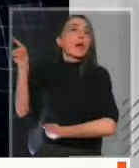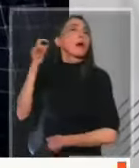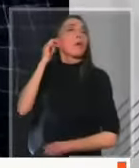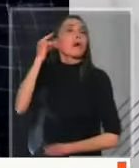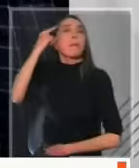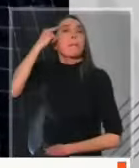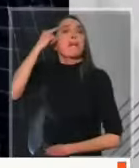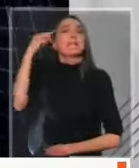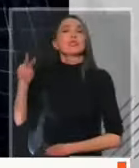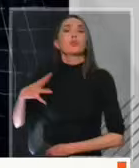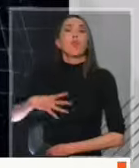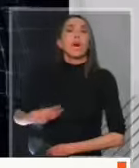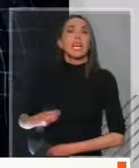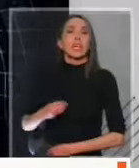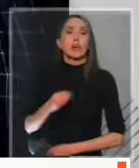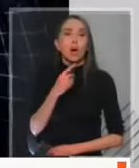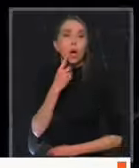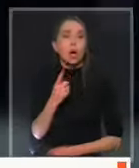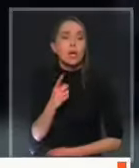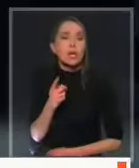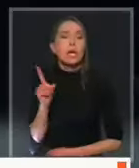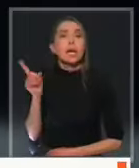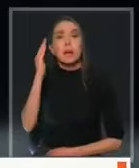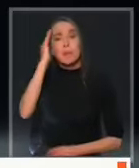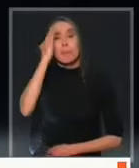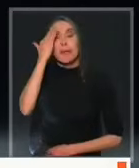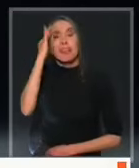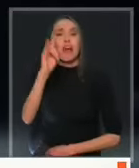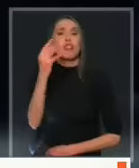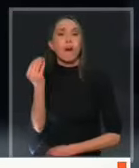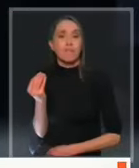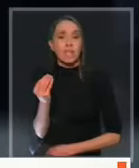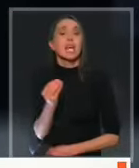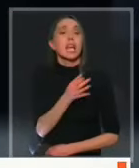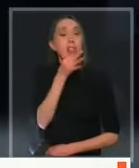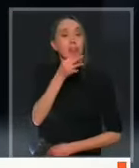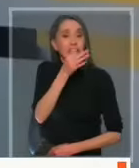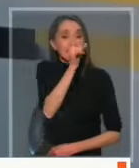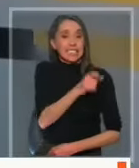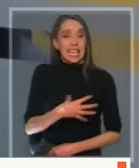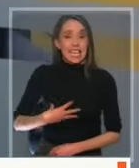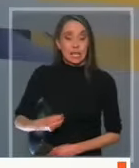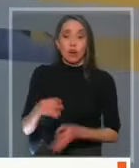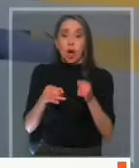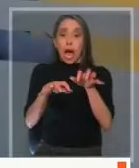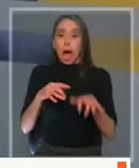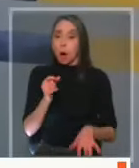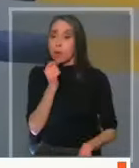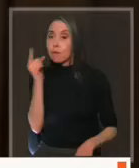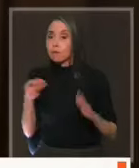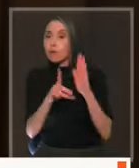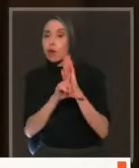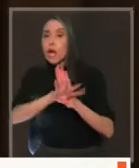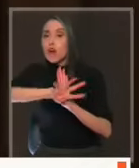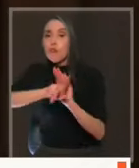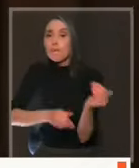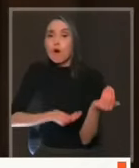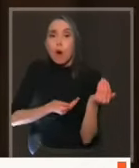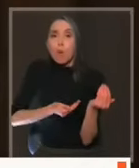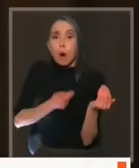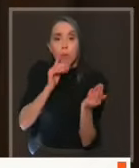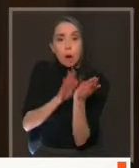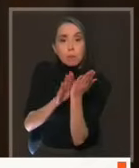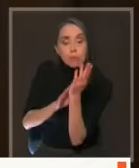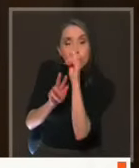bebé. Regularmente mi mamá no está bien, ¿me entiendes? Pero en la audiencia en que la formalizaron por sustracción de menor, se reveló